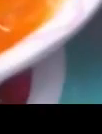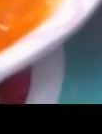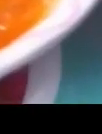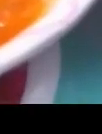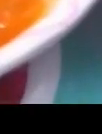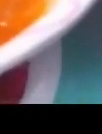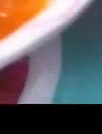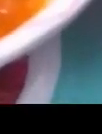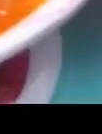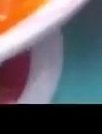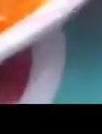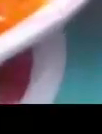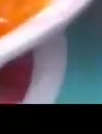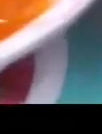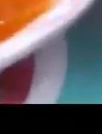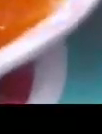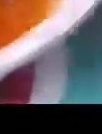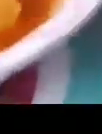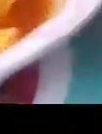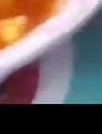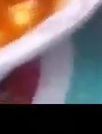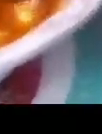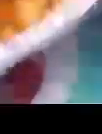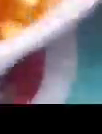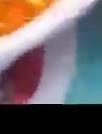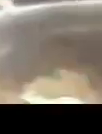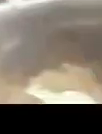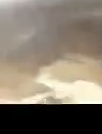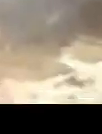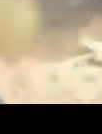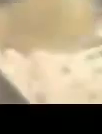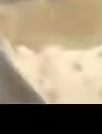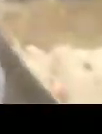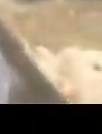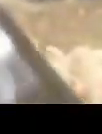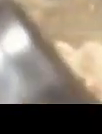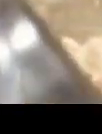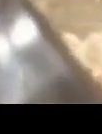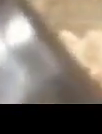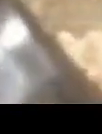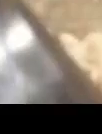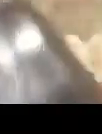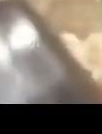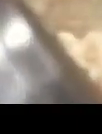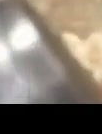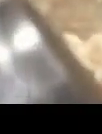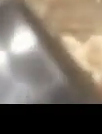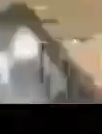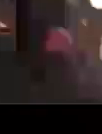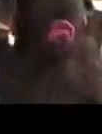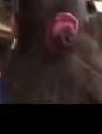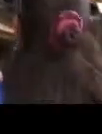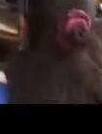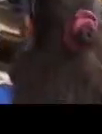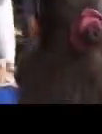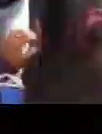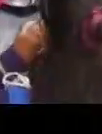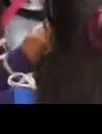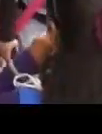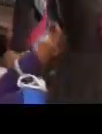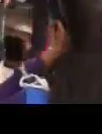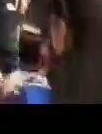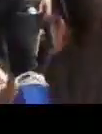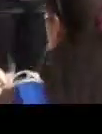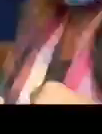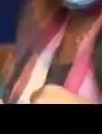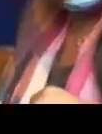En la sierra, si bien es cierto, no se pueden dar los productos de la costa para poder preparar un ceviche. Pero en Riobamba, capital de la provincia